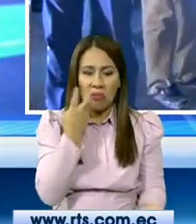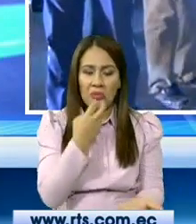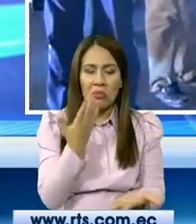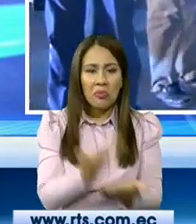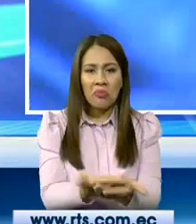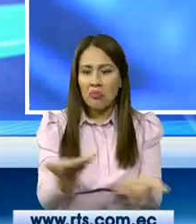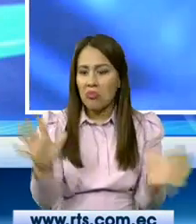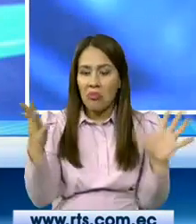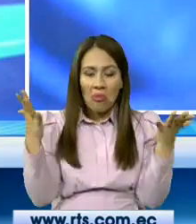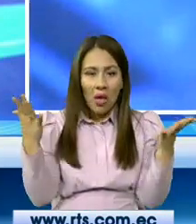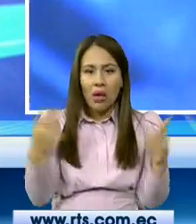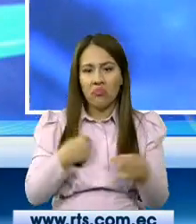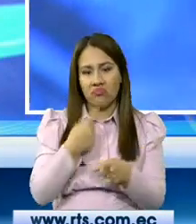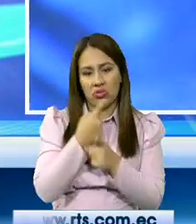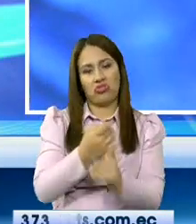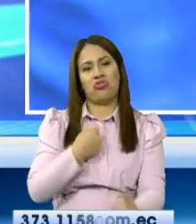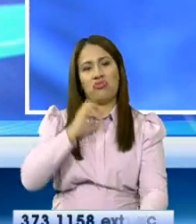allá.